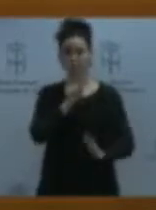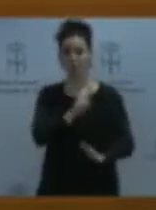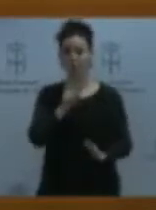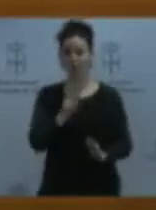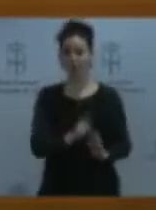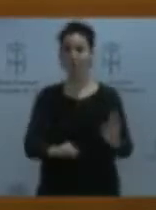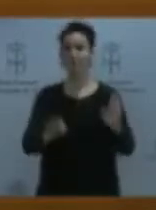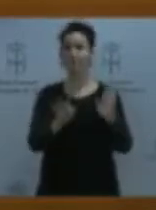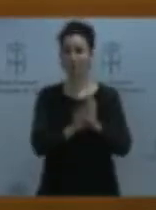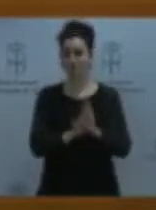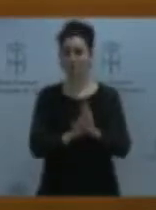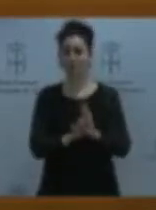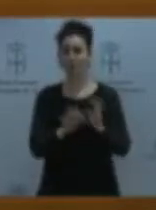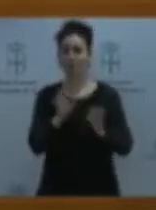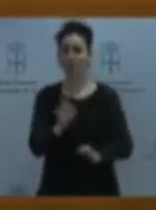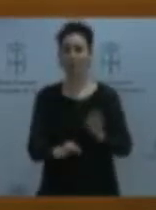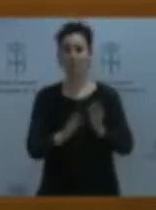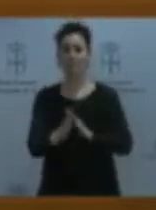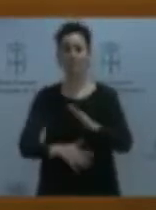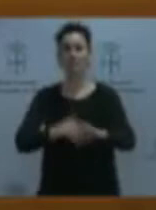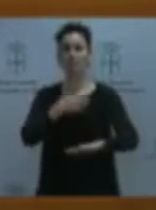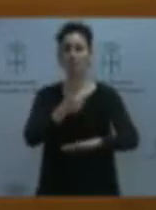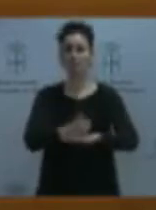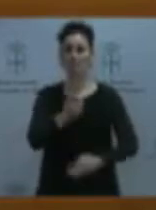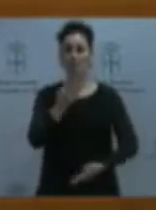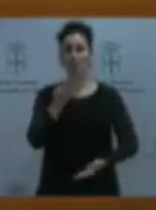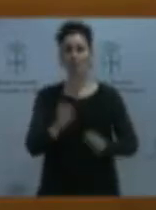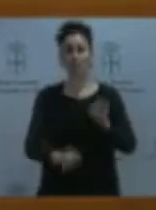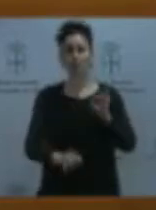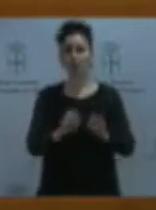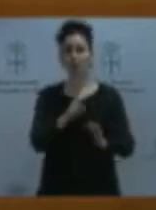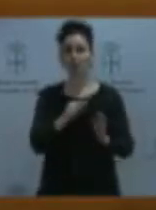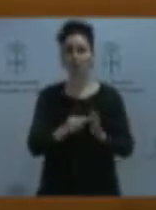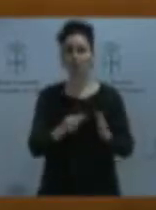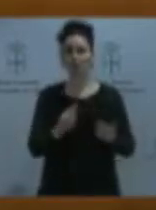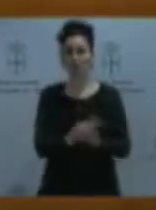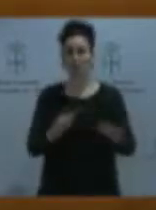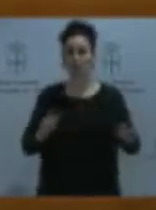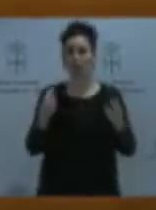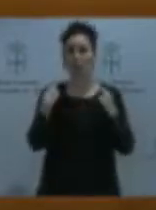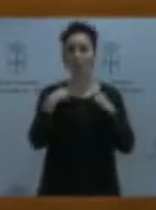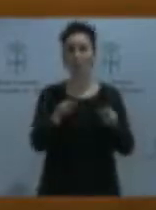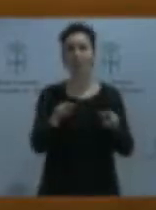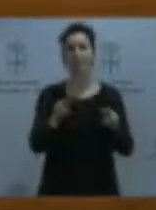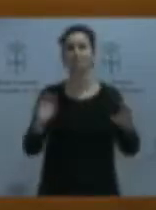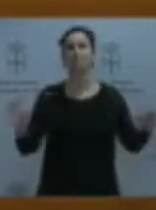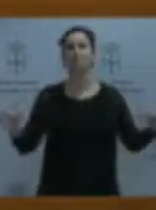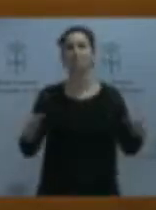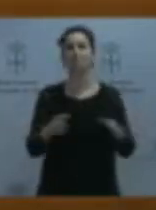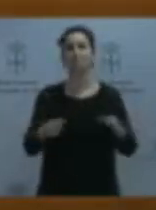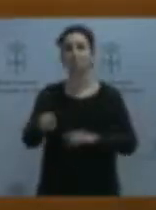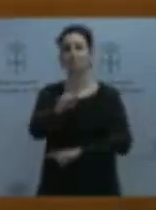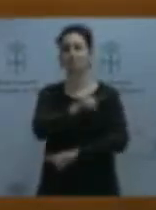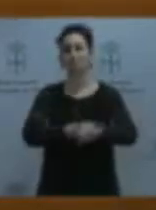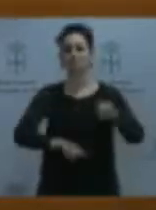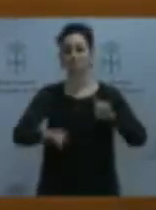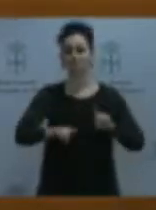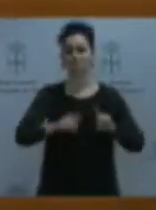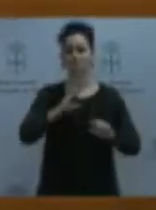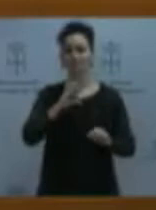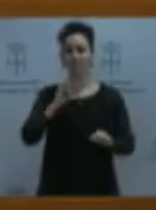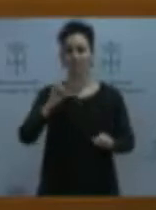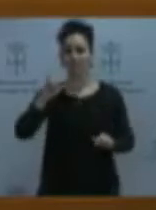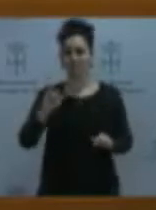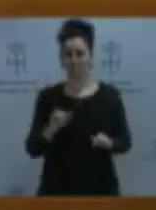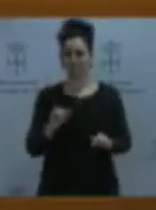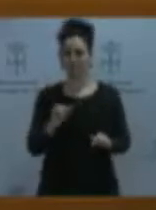del 2017 ante el conflicto colectivo impuesto por la CSI, porque cuando los tribunales son